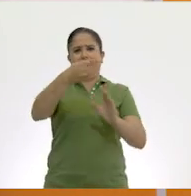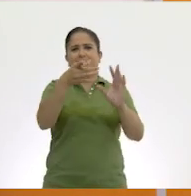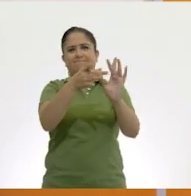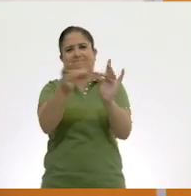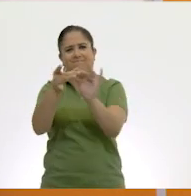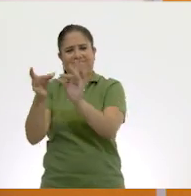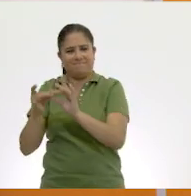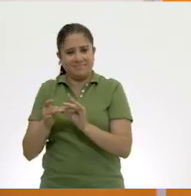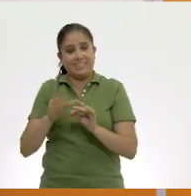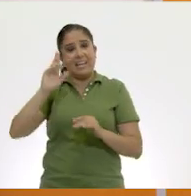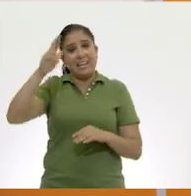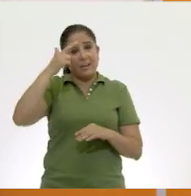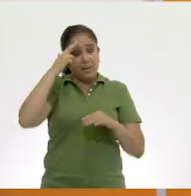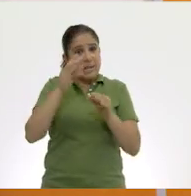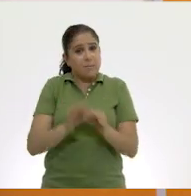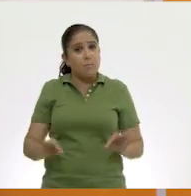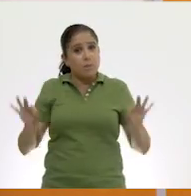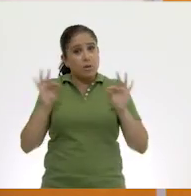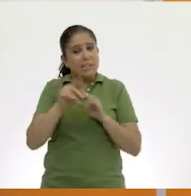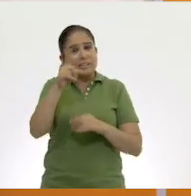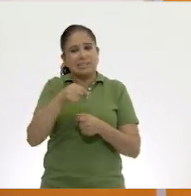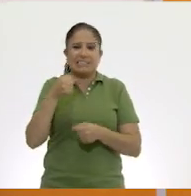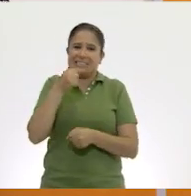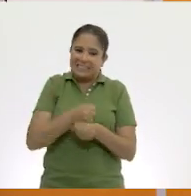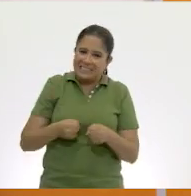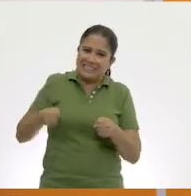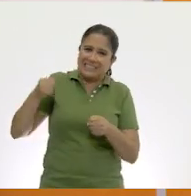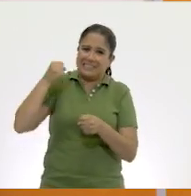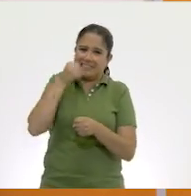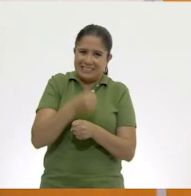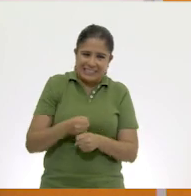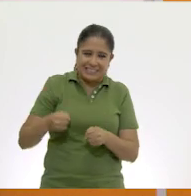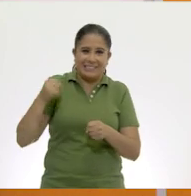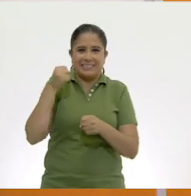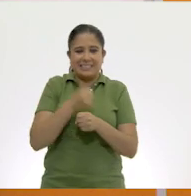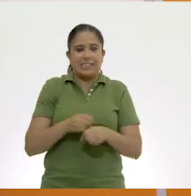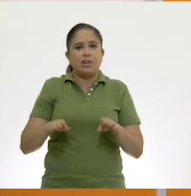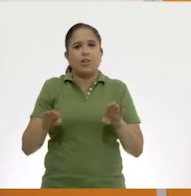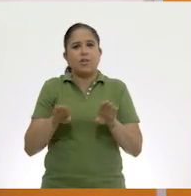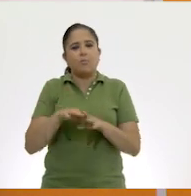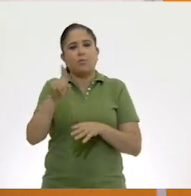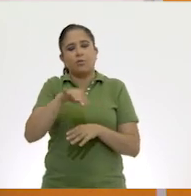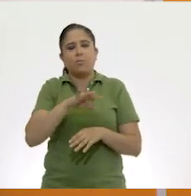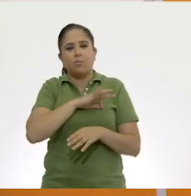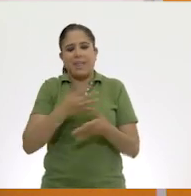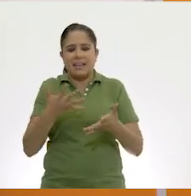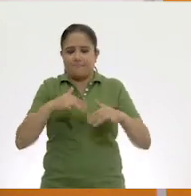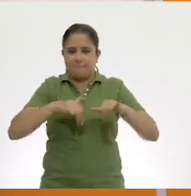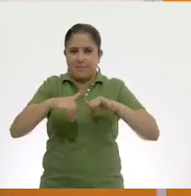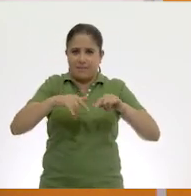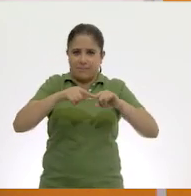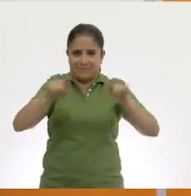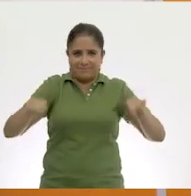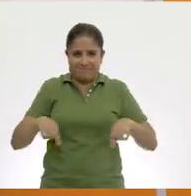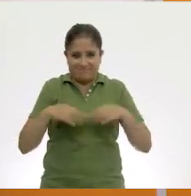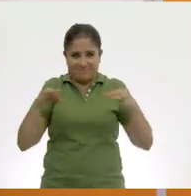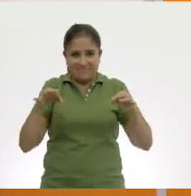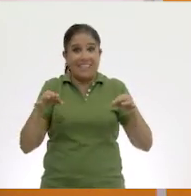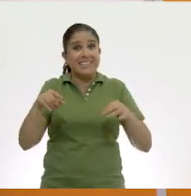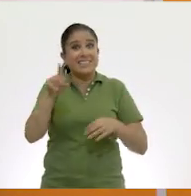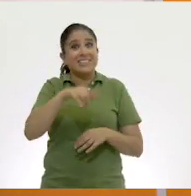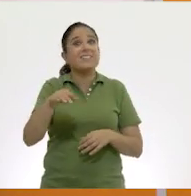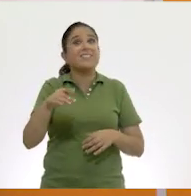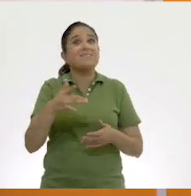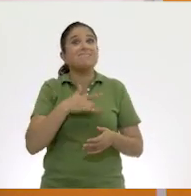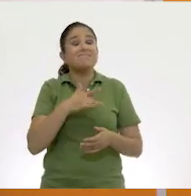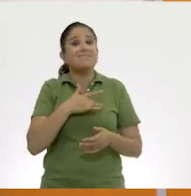también les recuerdo la importancia de practicar y practicar la forma en cómo puedes hacer tu croquis qué les parece